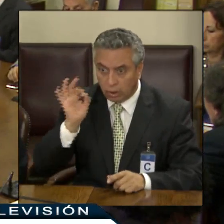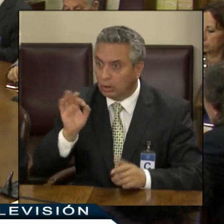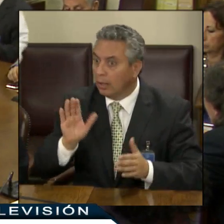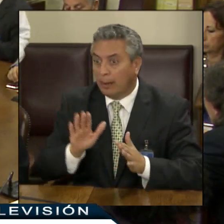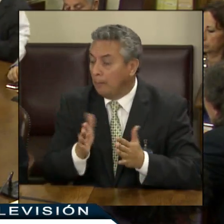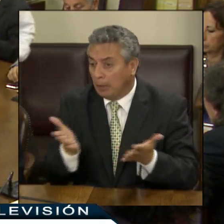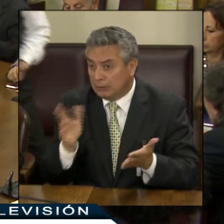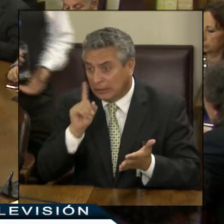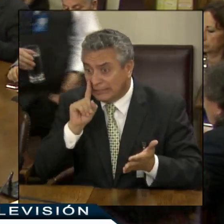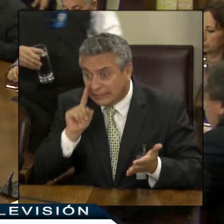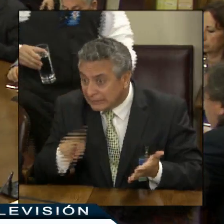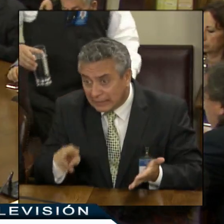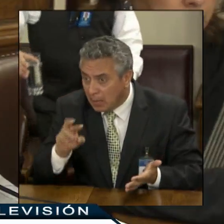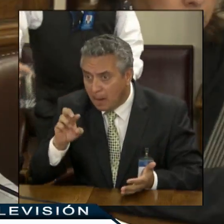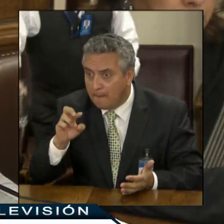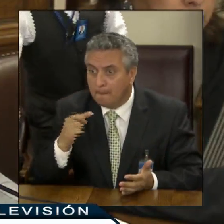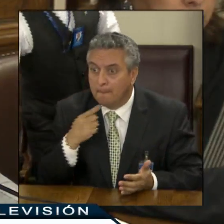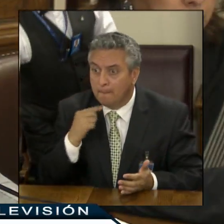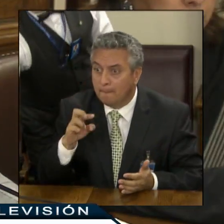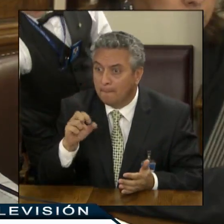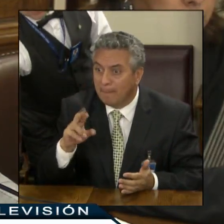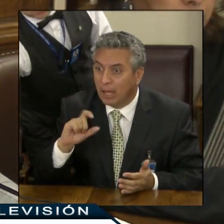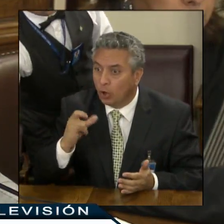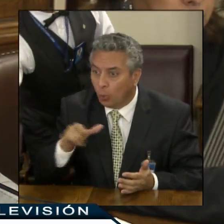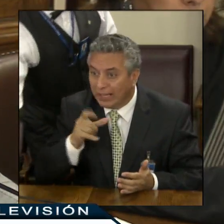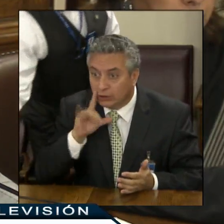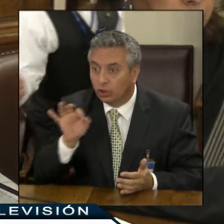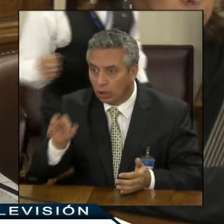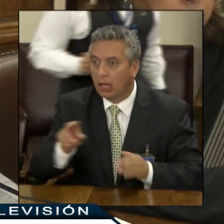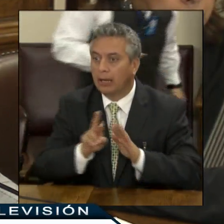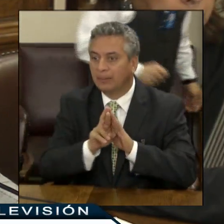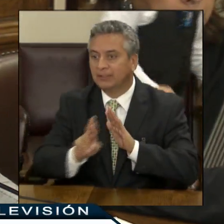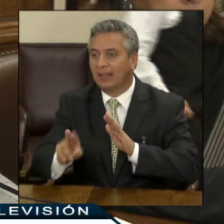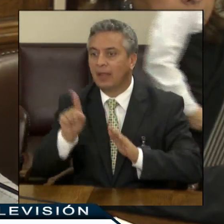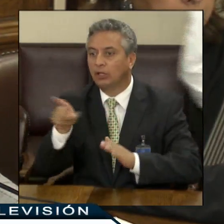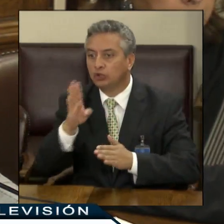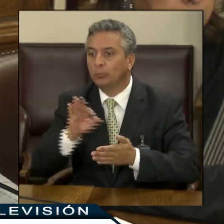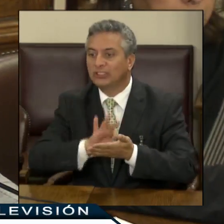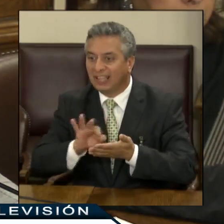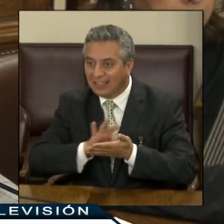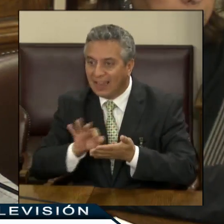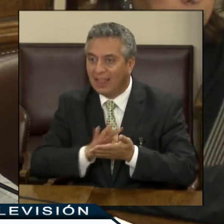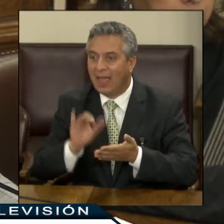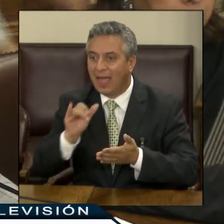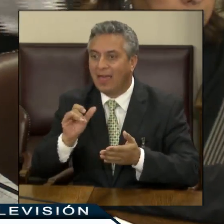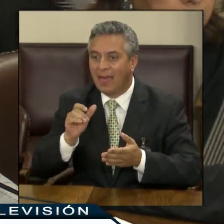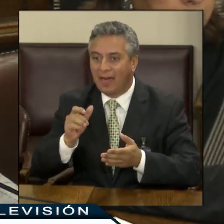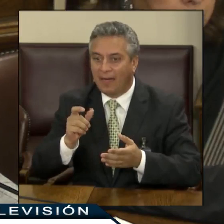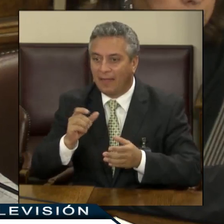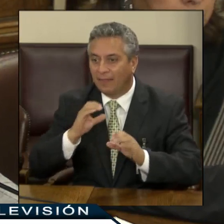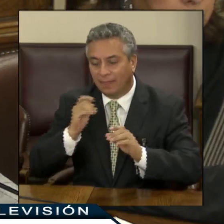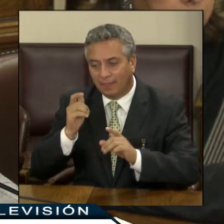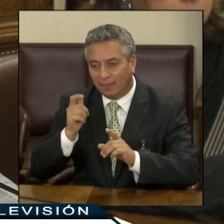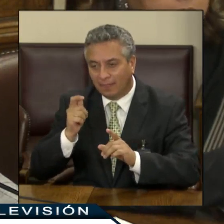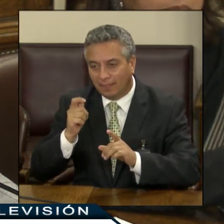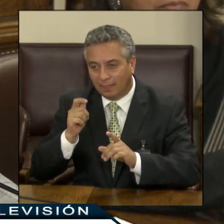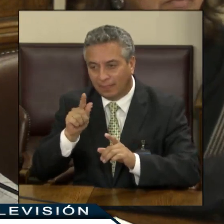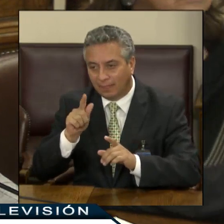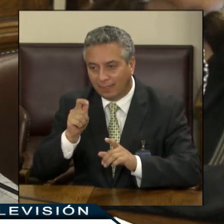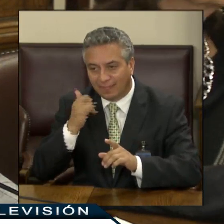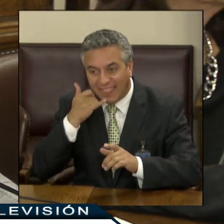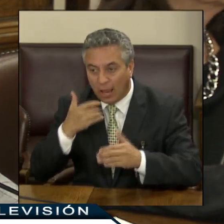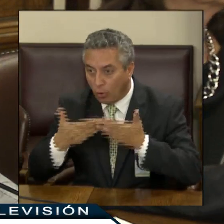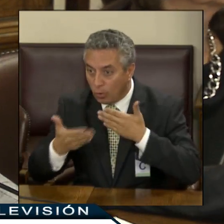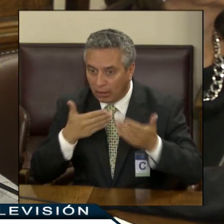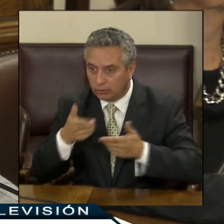perjuicio que la representante la subsecretaría de telecomunicaciones responder sobre el tema de la